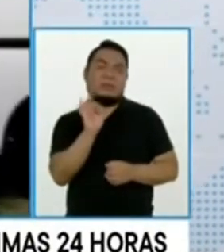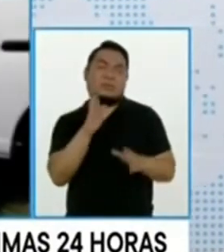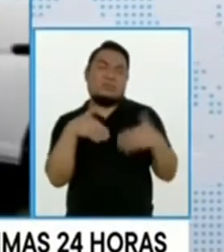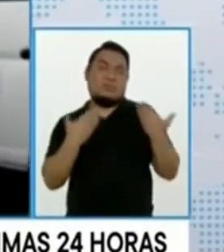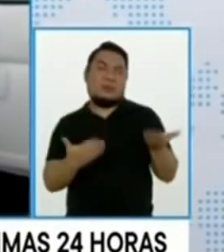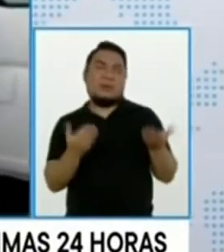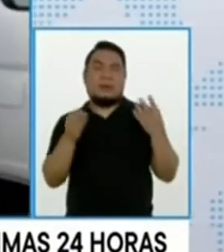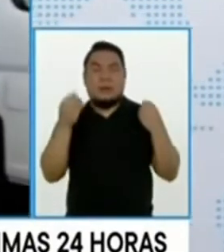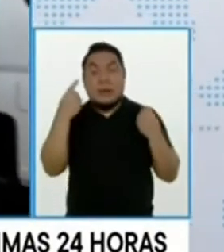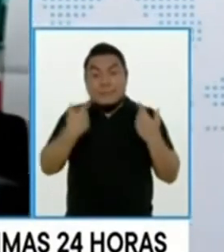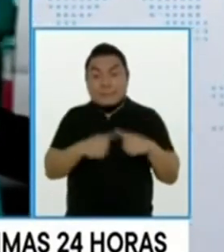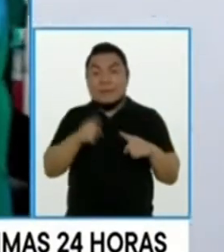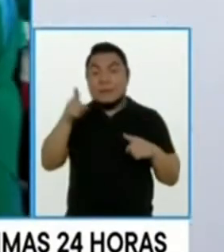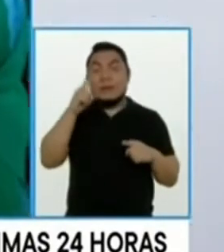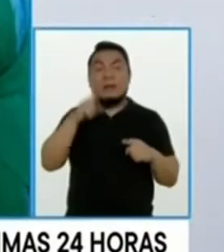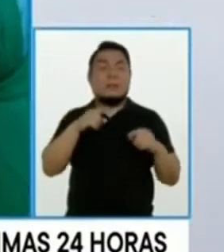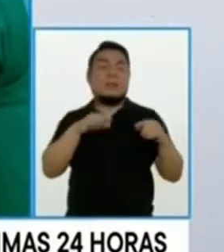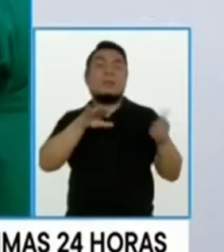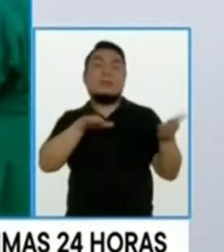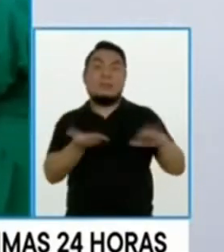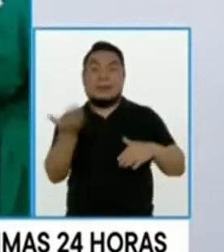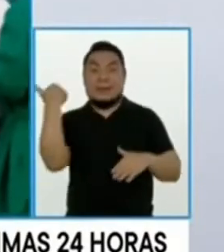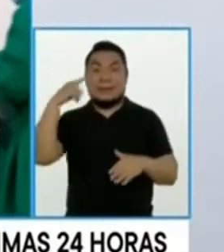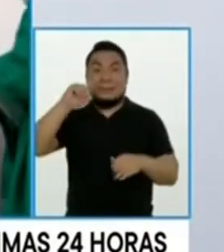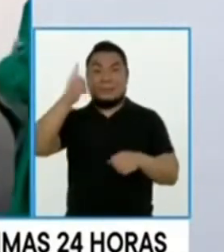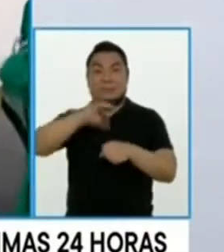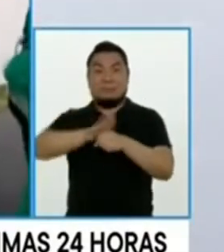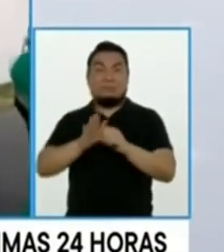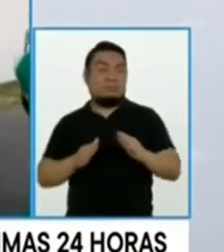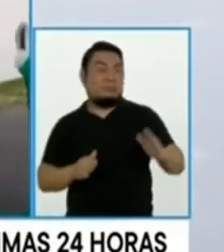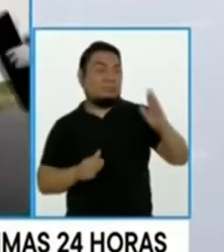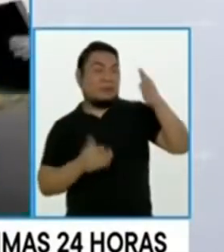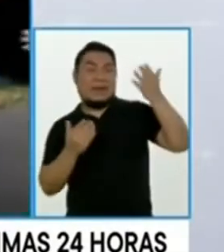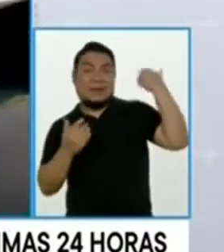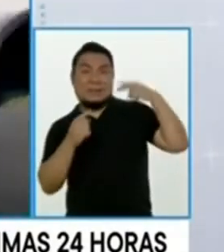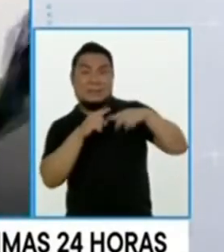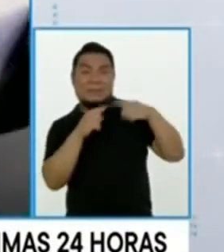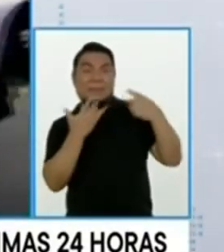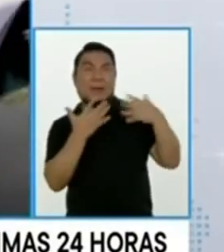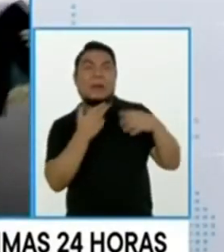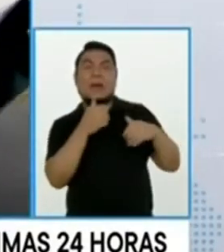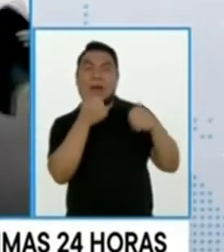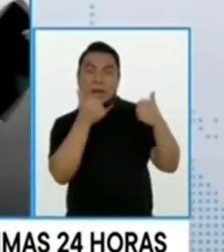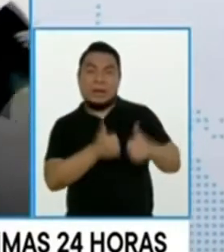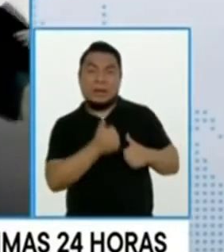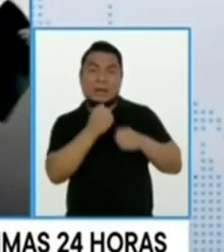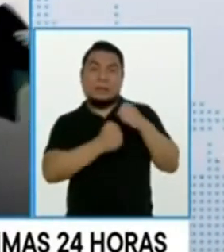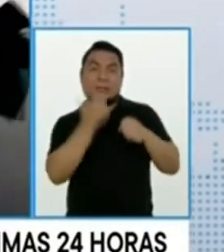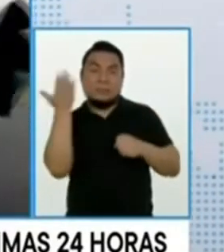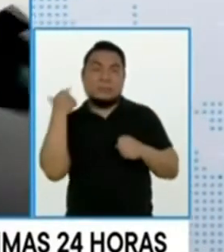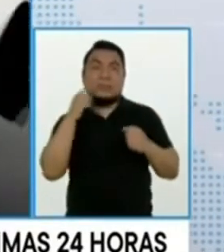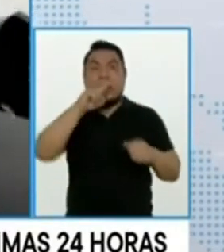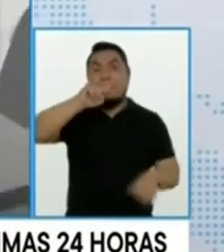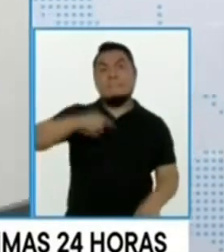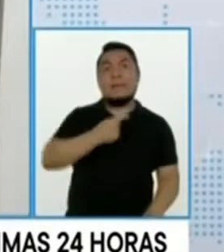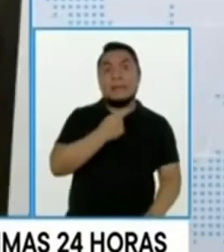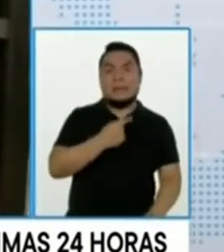muy cerca de alcanzar el pico de muertes de la primera ola. El exceso en el mes de agosto del año pasado fue de